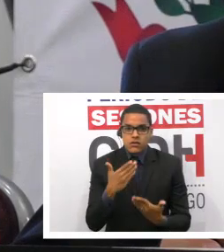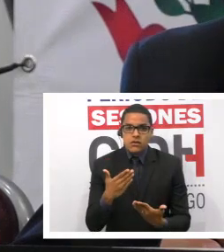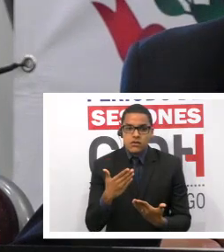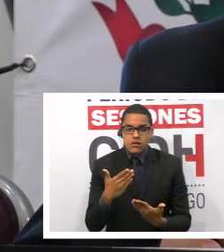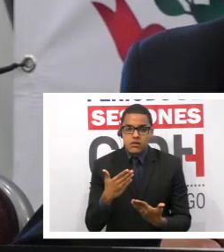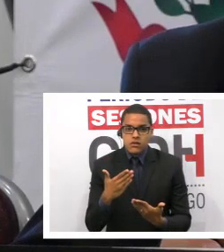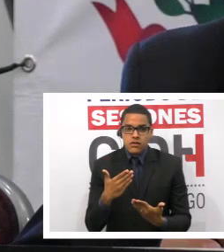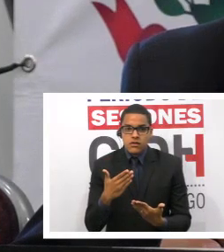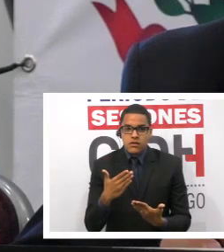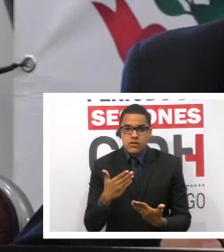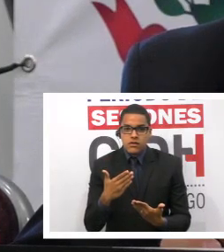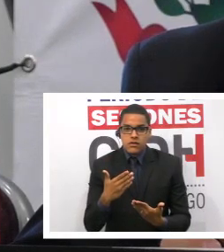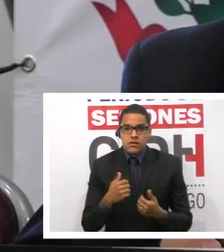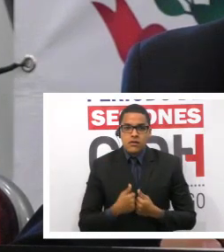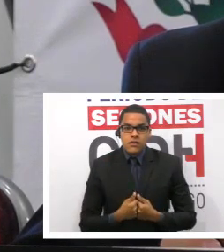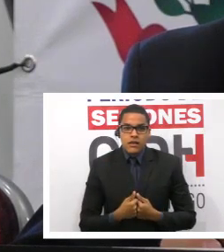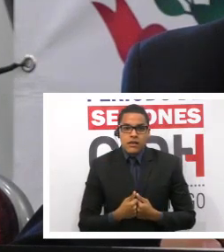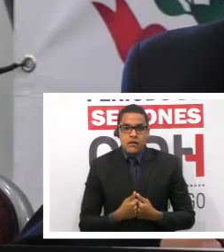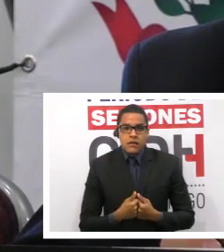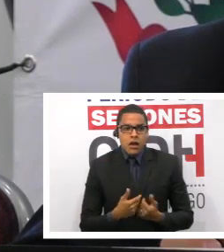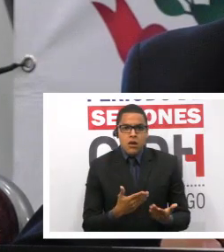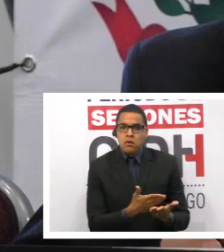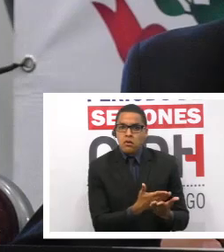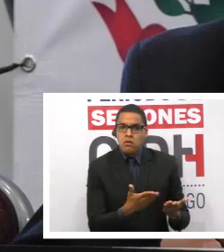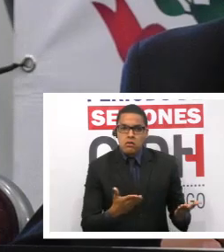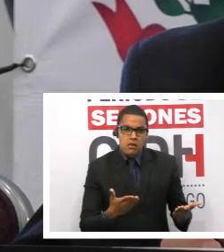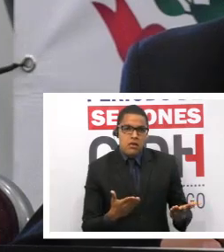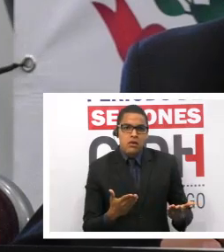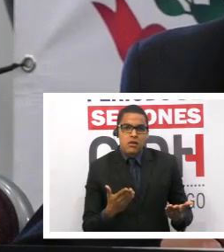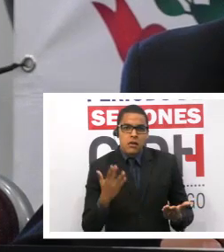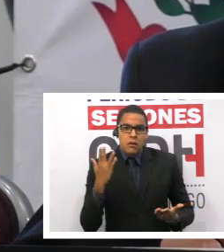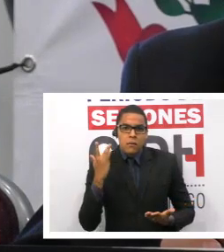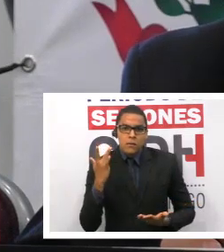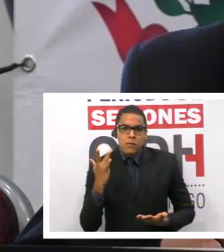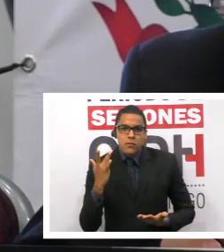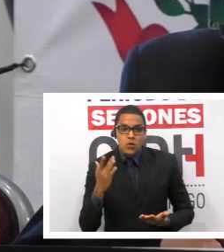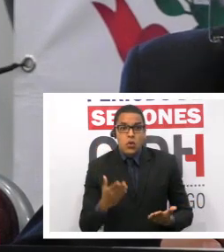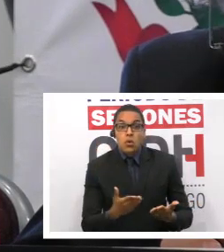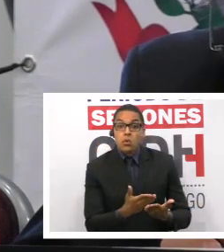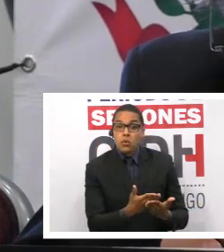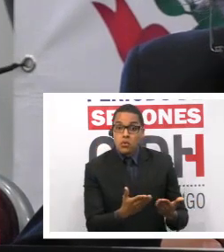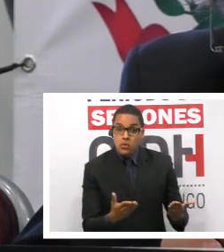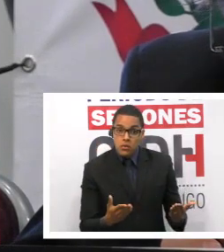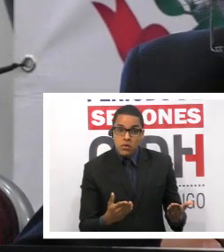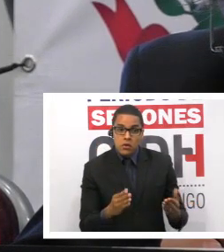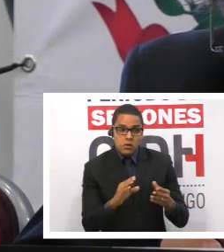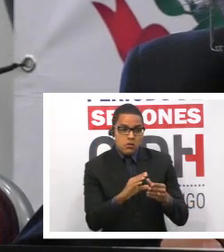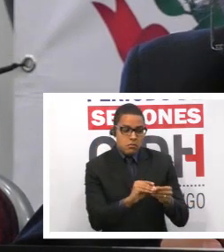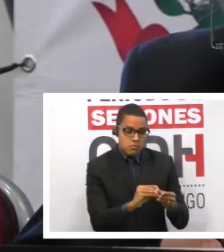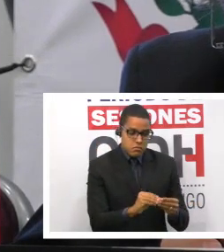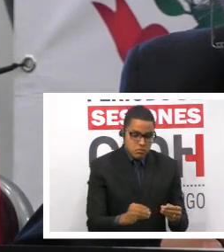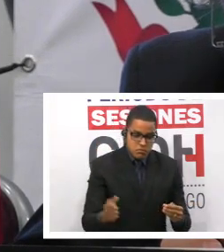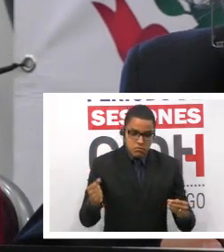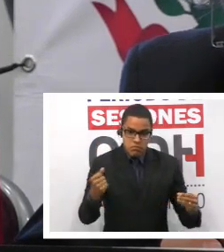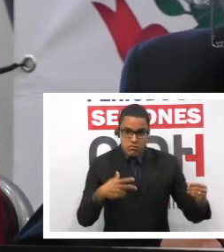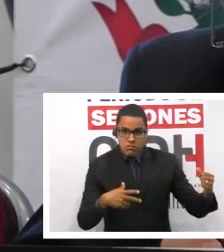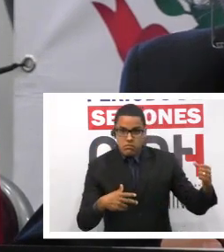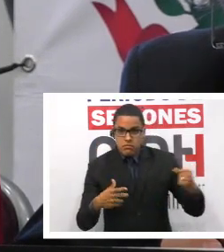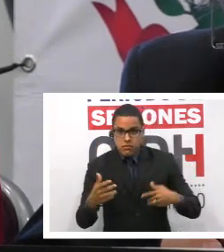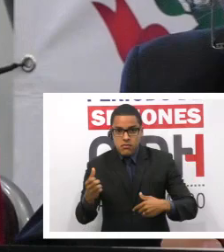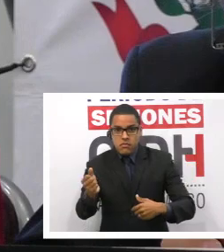petitorio que nos que nos han hecho decirles que es muy bienvenido por parte de la relatoría especialmente a lo que en lo que refiere al fortalecimiento